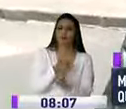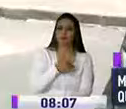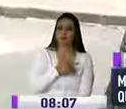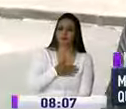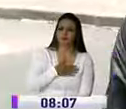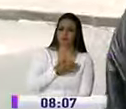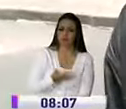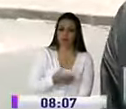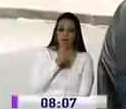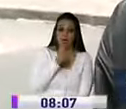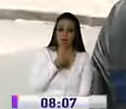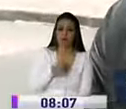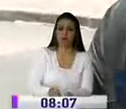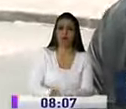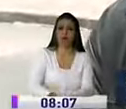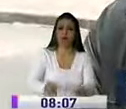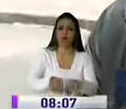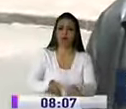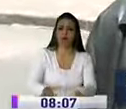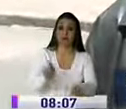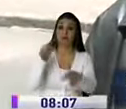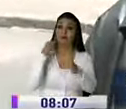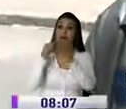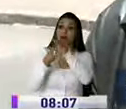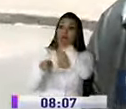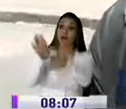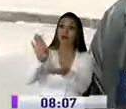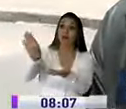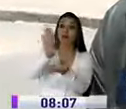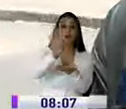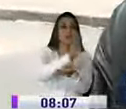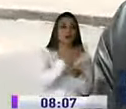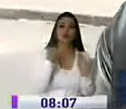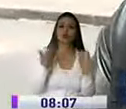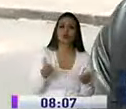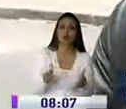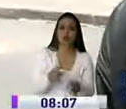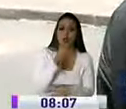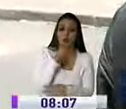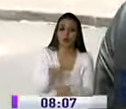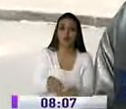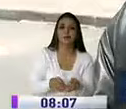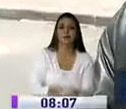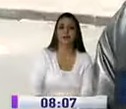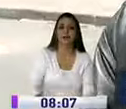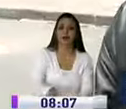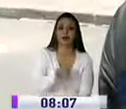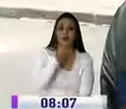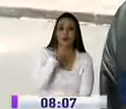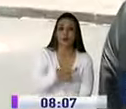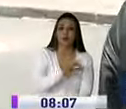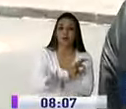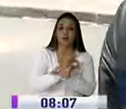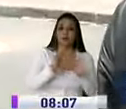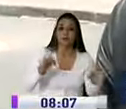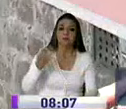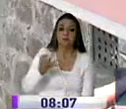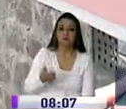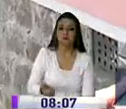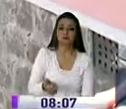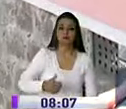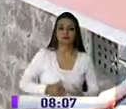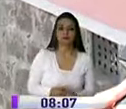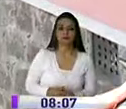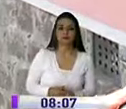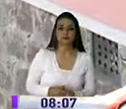y nosotros a veces en los barrios no hay, en otros barrios no hay agua y aquí desperdiciamos. Y esta es agua potable, es agua de la muy buena. Bueno,